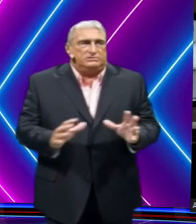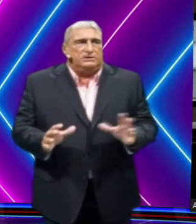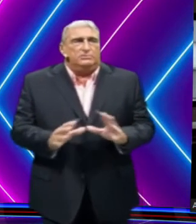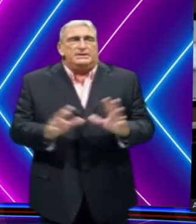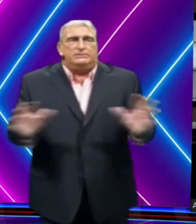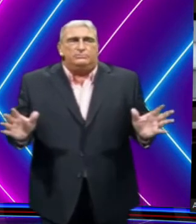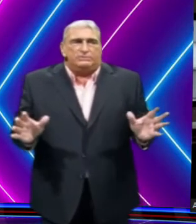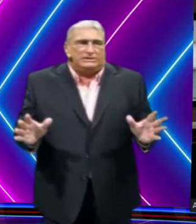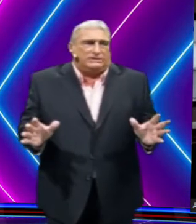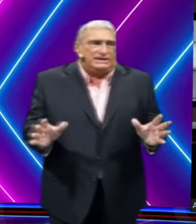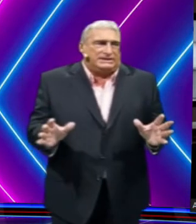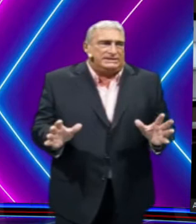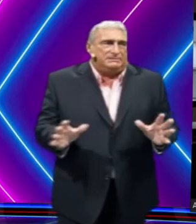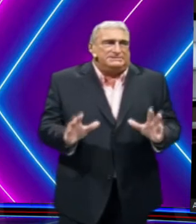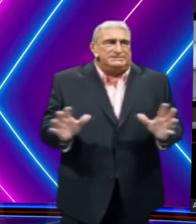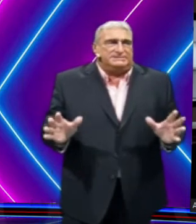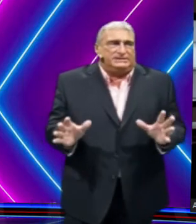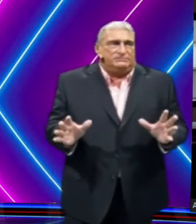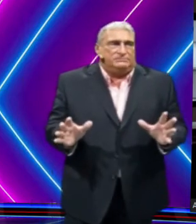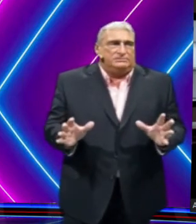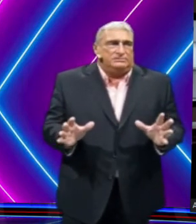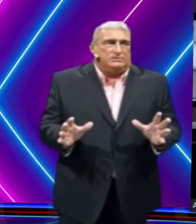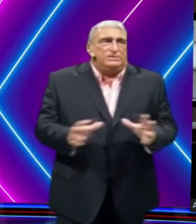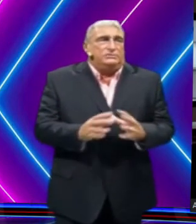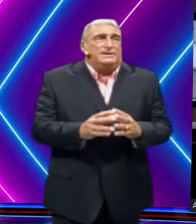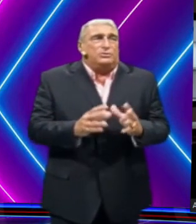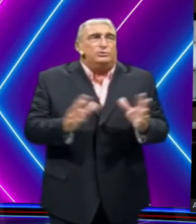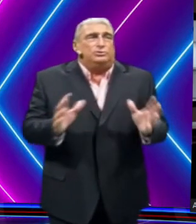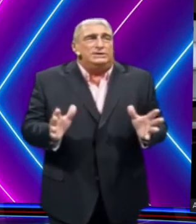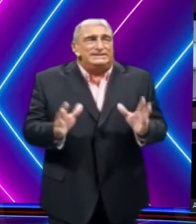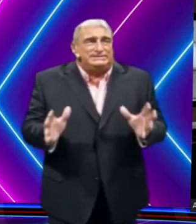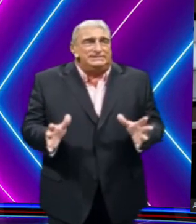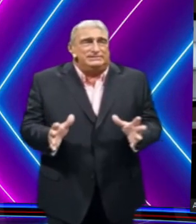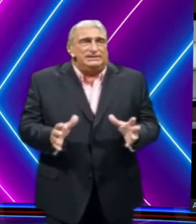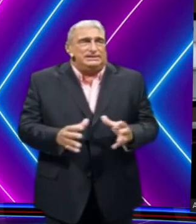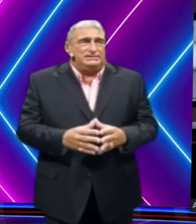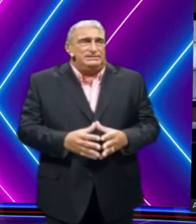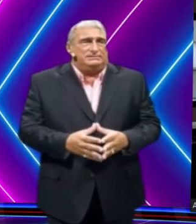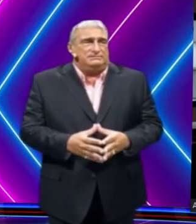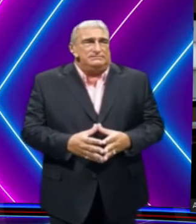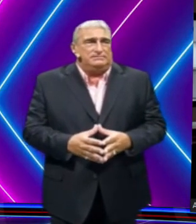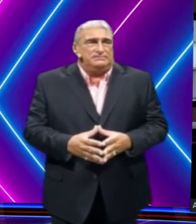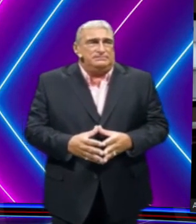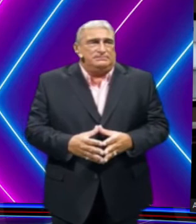es insólito. No ha bajado nunca el dólar en Argentina, vamos a ser sinceros. ¿Cuándo bajó el dólar así en Argentina?